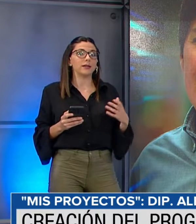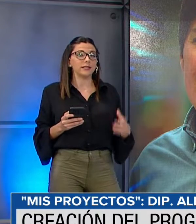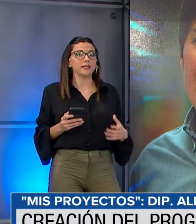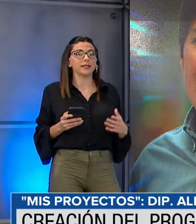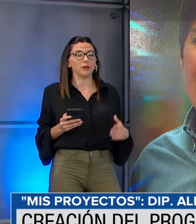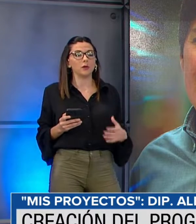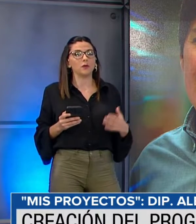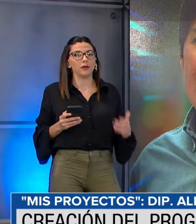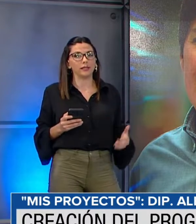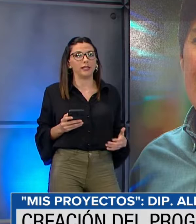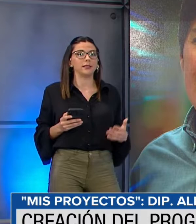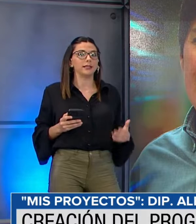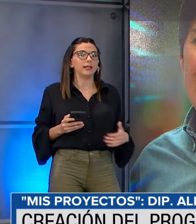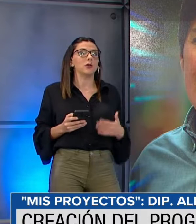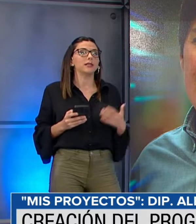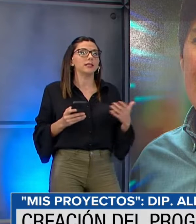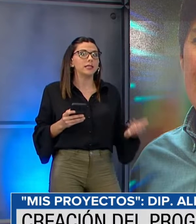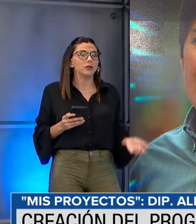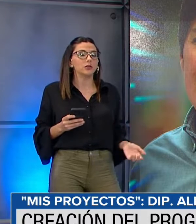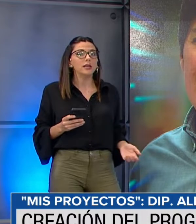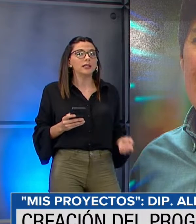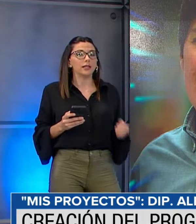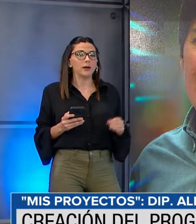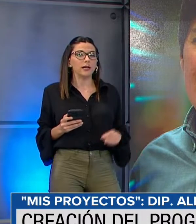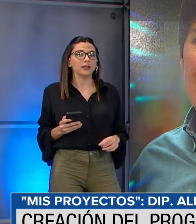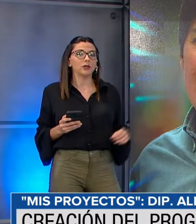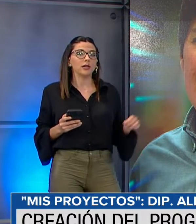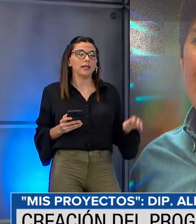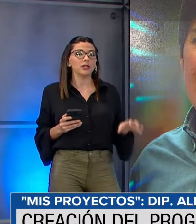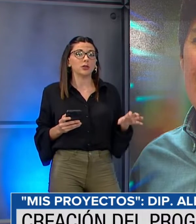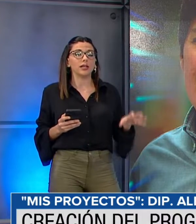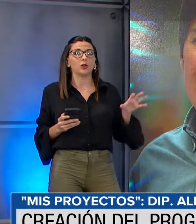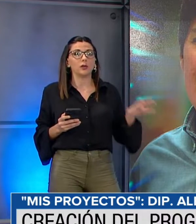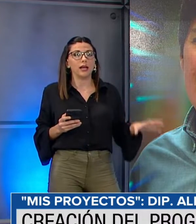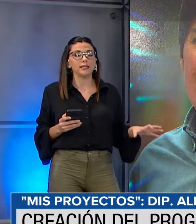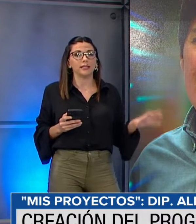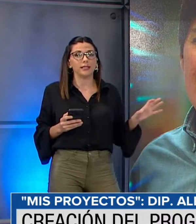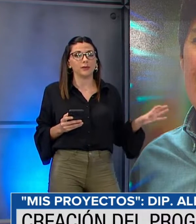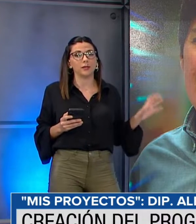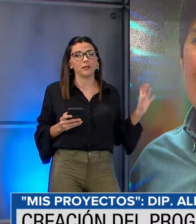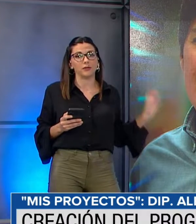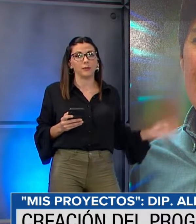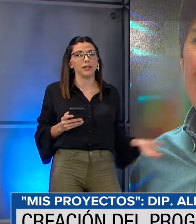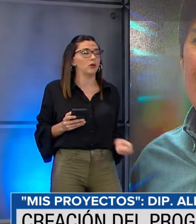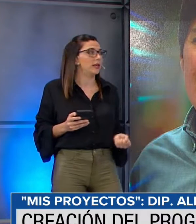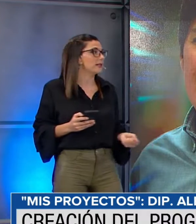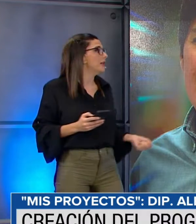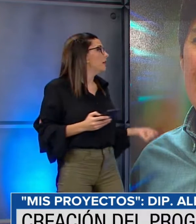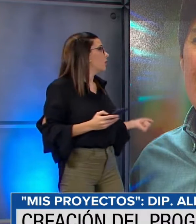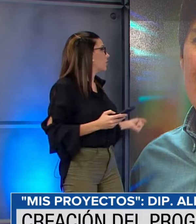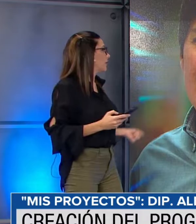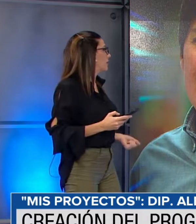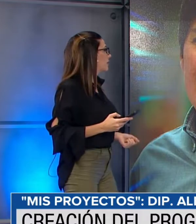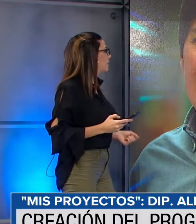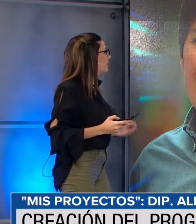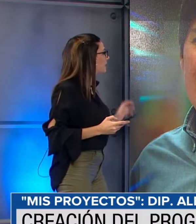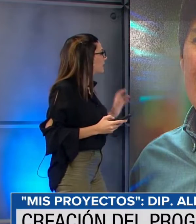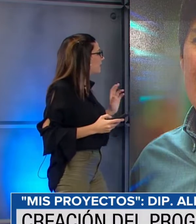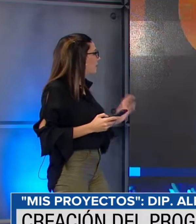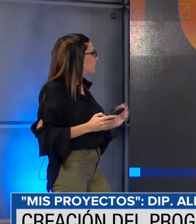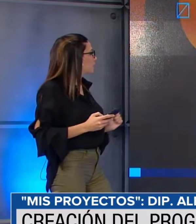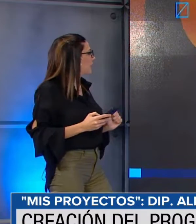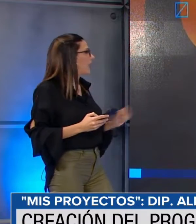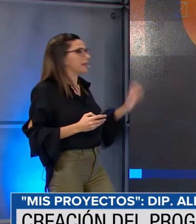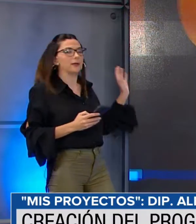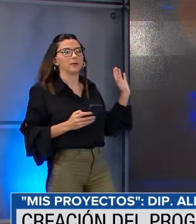detecte la presencia de trabajo infantil, es decir, que no hayan chicos trabajando en las zonas rurales que tienen que ver específicamente con las cosechas. Y me parece